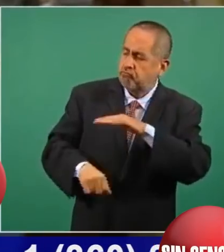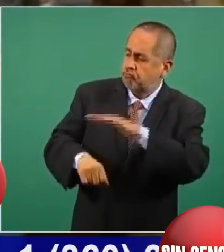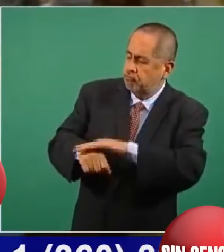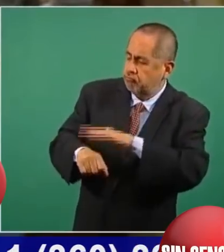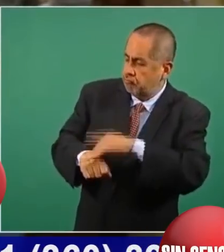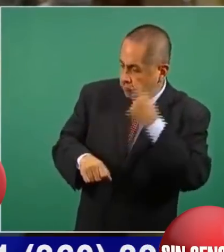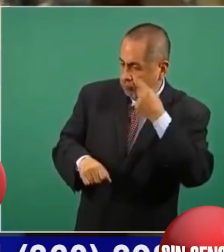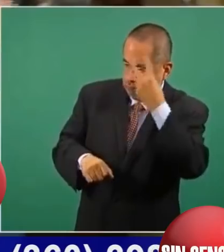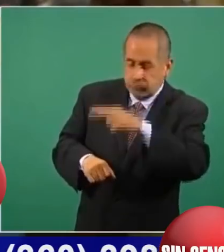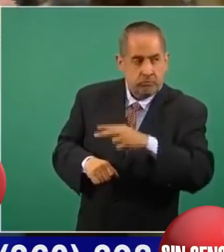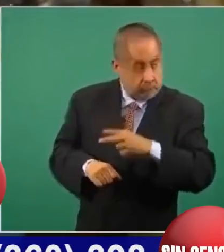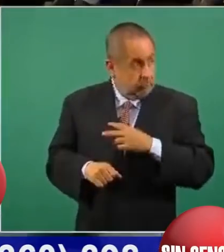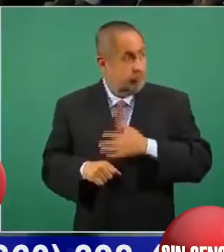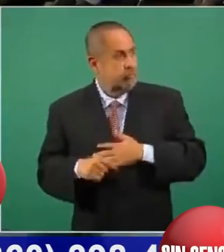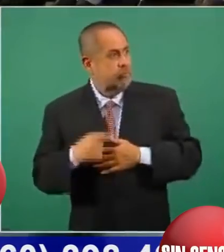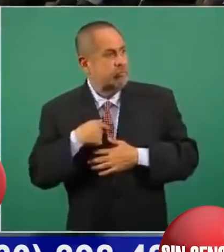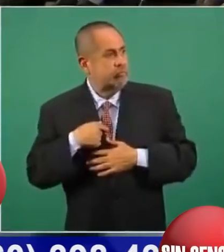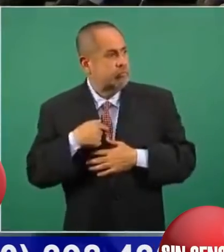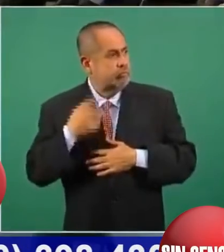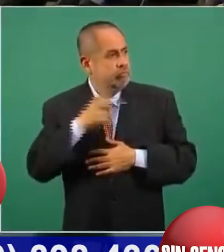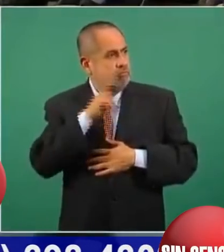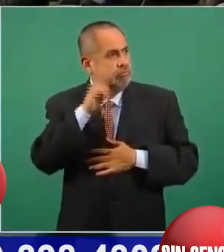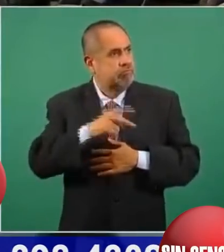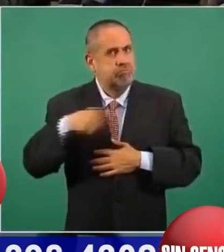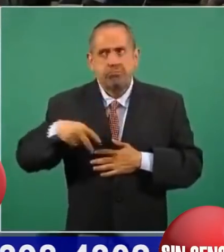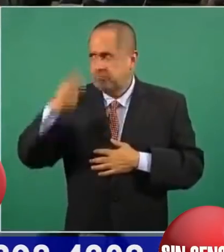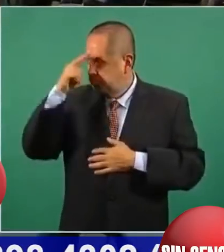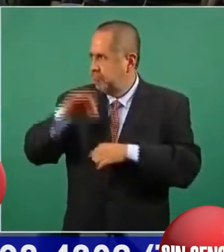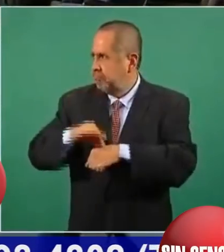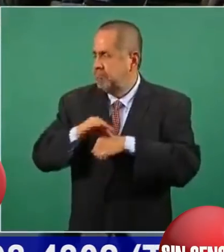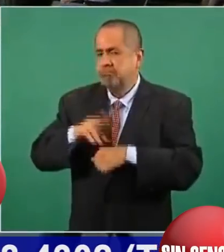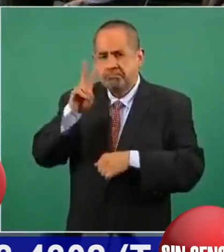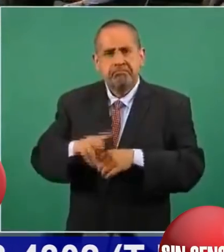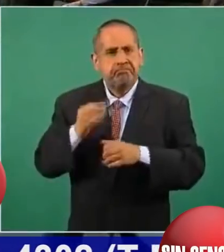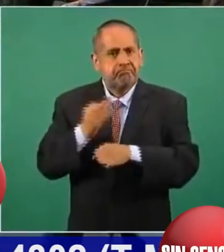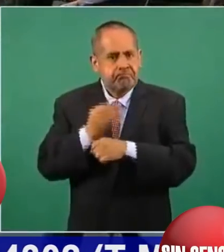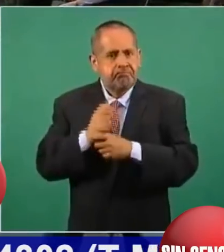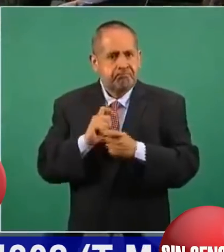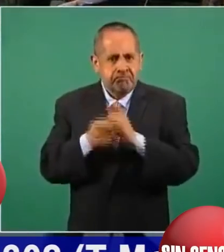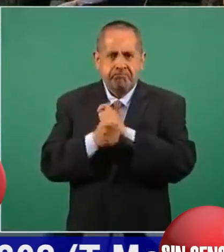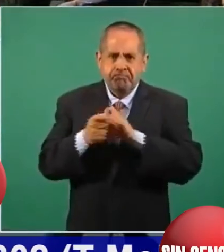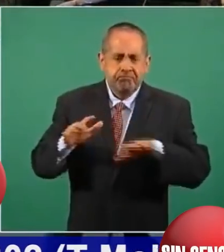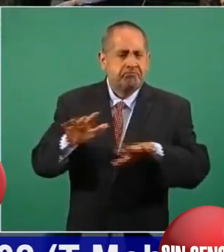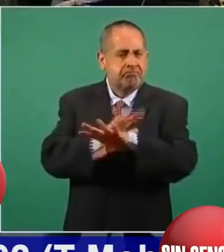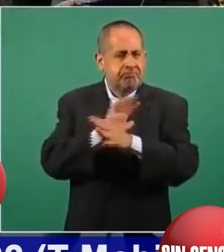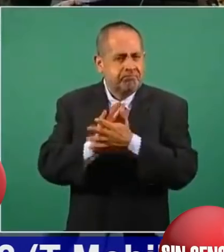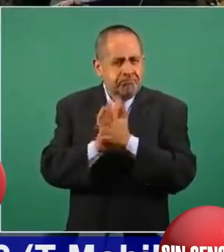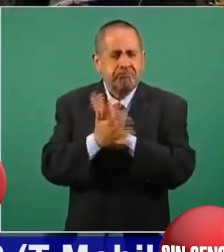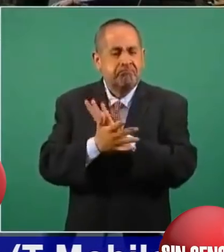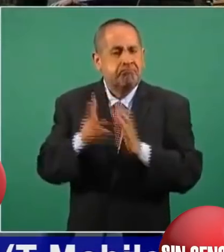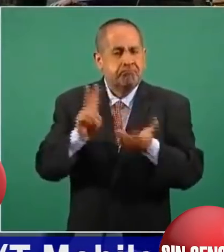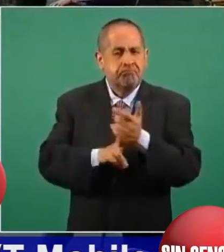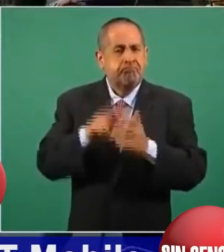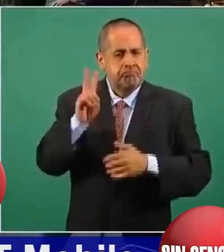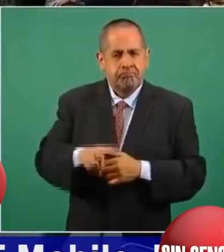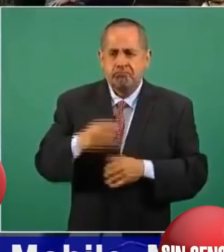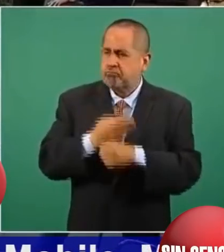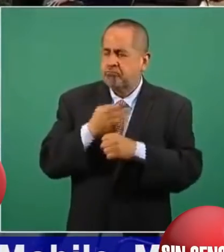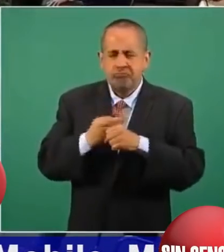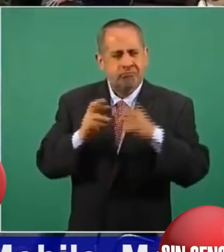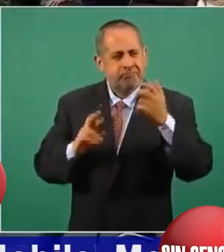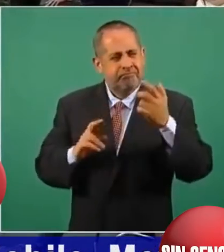damos cuenta del valor de lo que está sucediendo, que somos parte de un cambio, que somos parte de una transformación, que somos parte de una